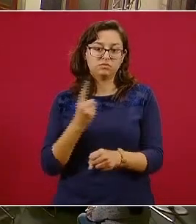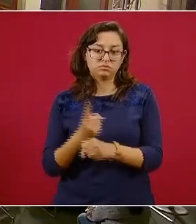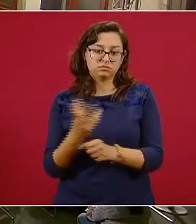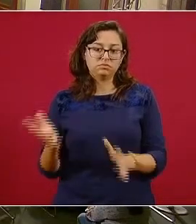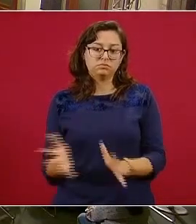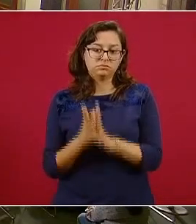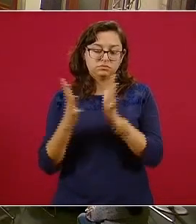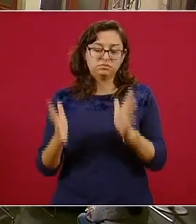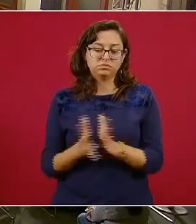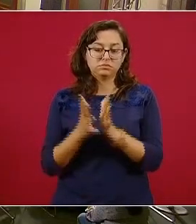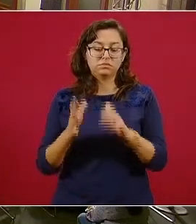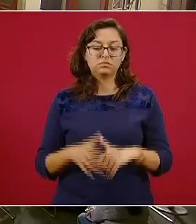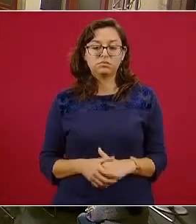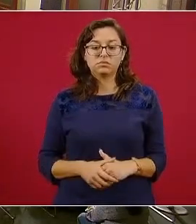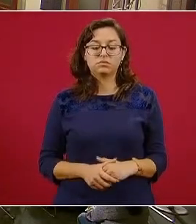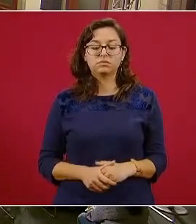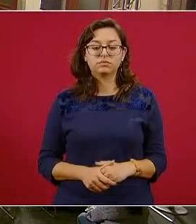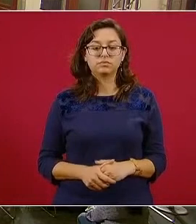los estudios.